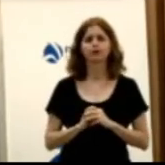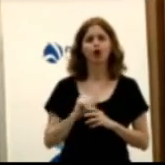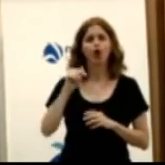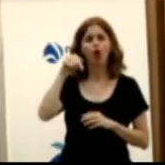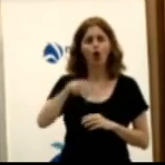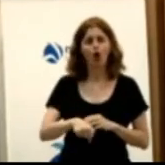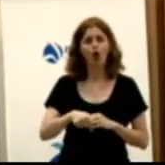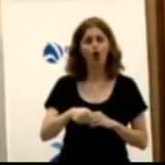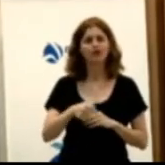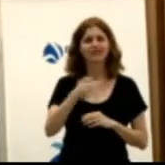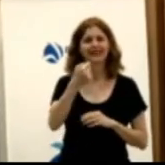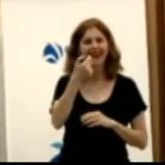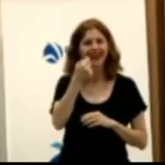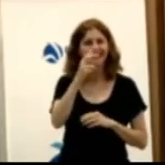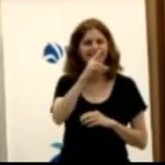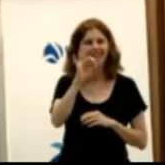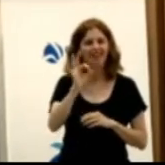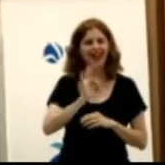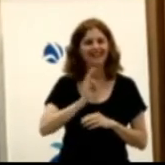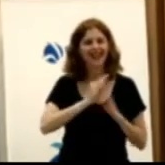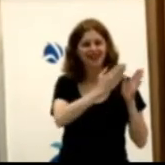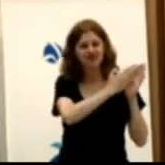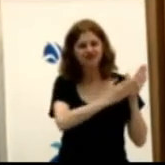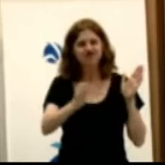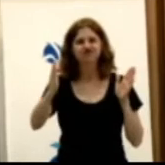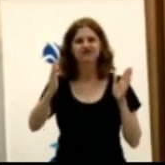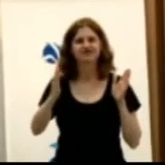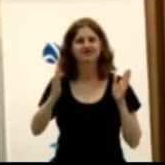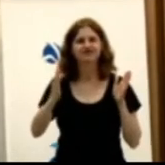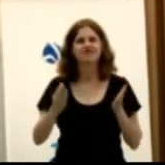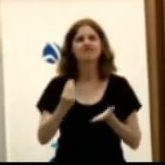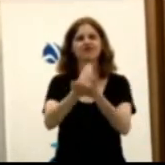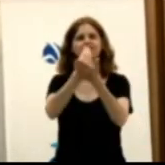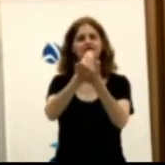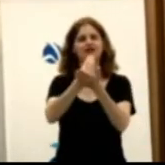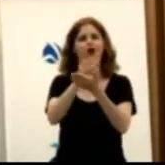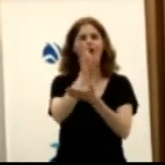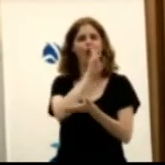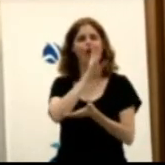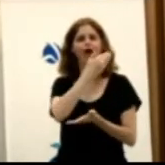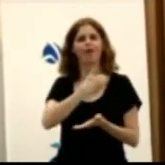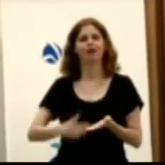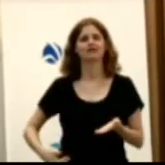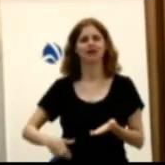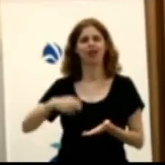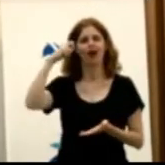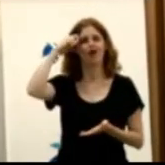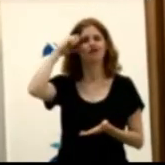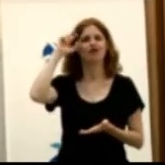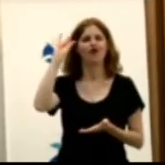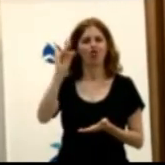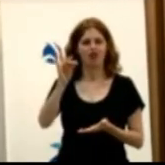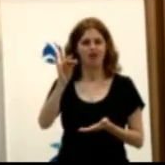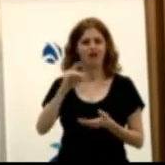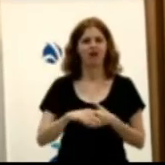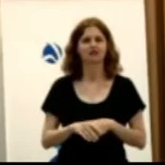luego de casi 20 años, asume una mujer como presidenta del Concejo Deliberante. Y este